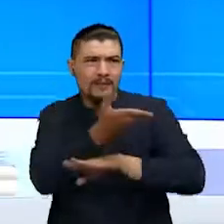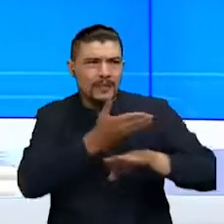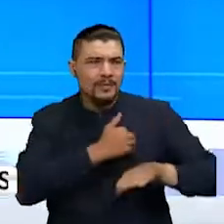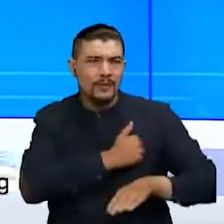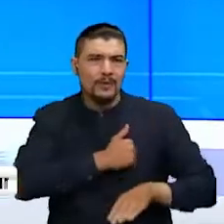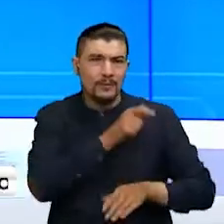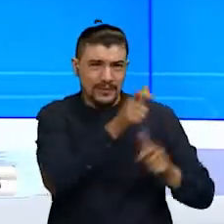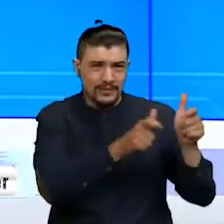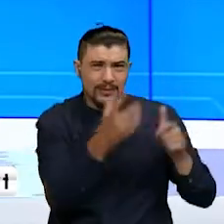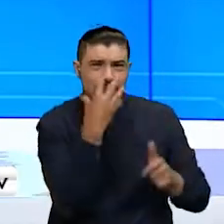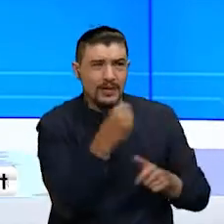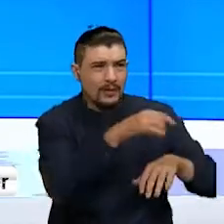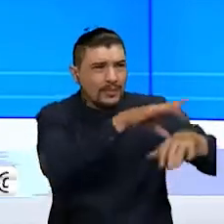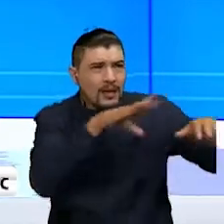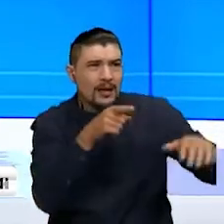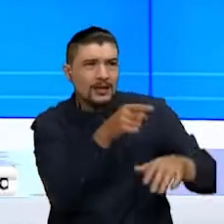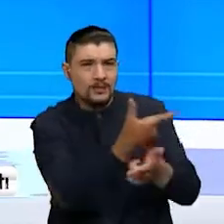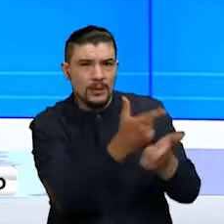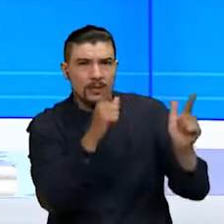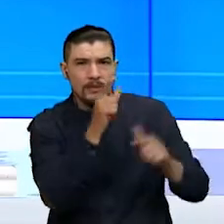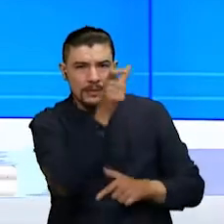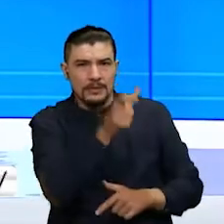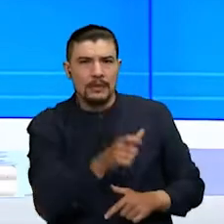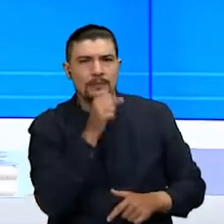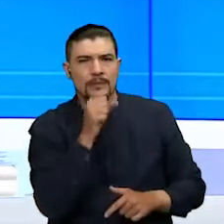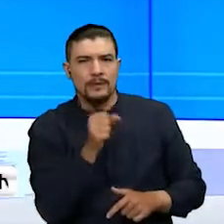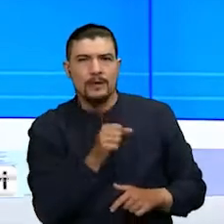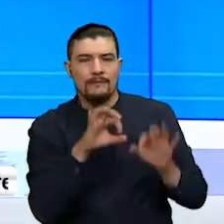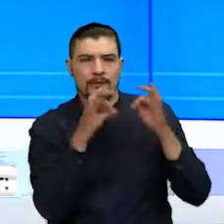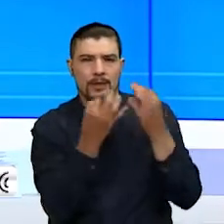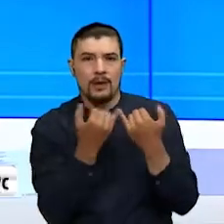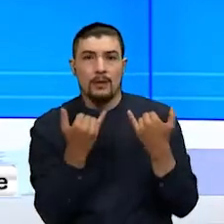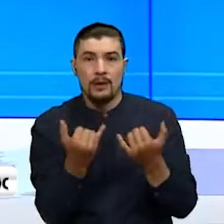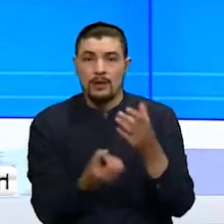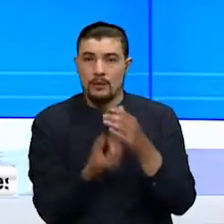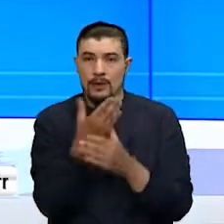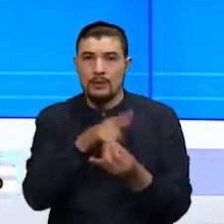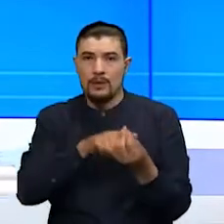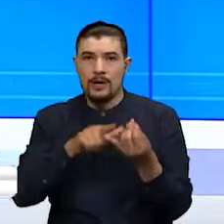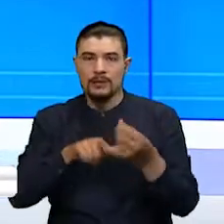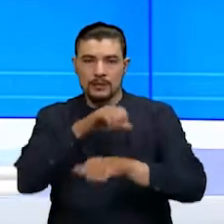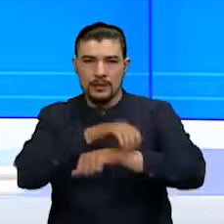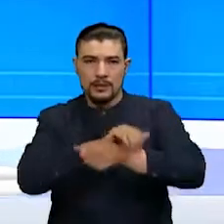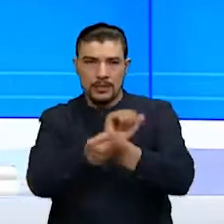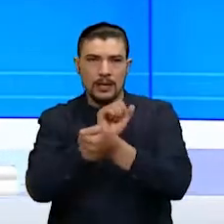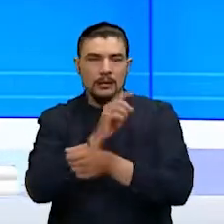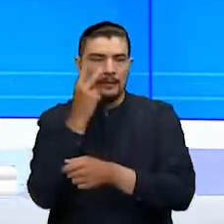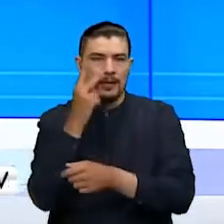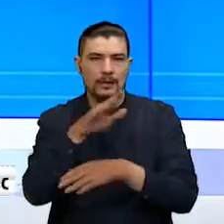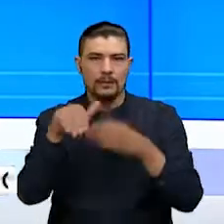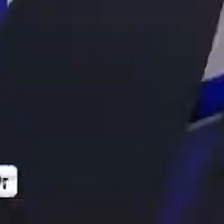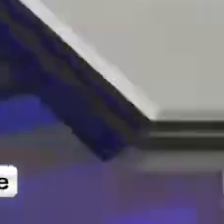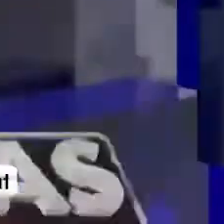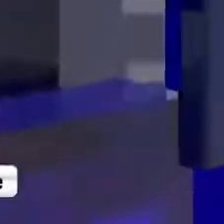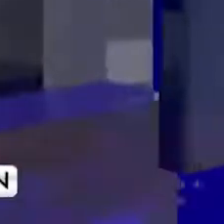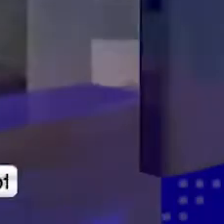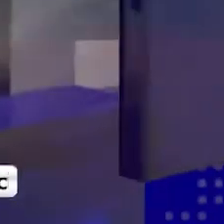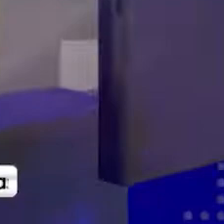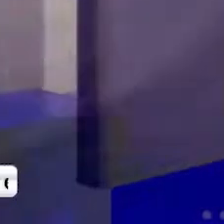sea dejado en libertad. Todos los detalles de este nuevo caso de secuestro con Raúl Rolando Castro. Muy buenas tardes.